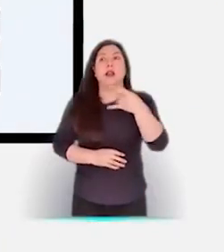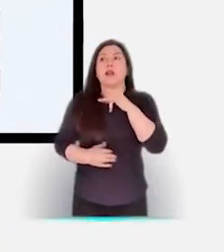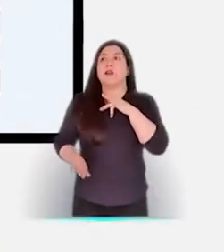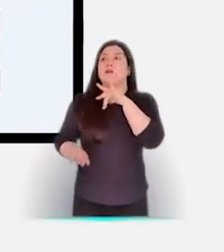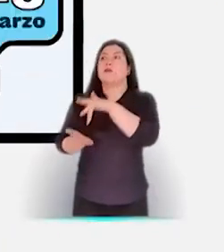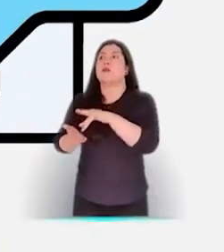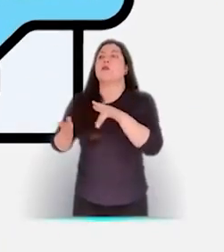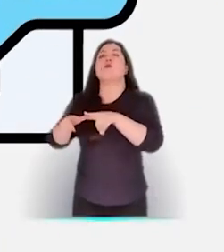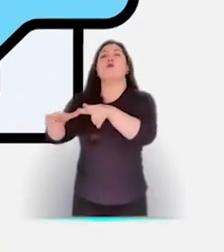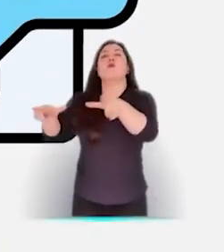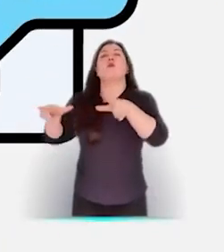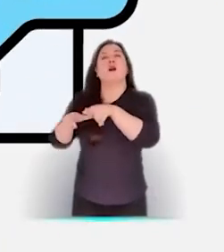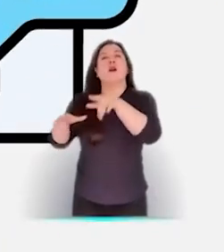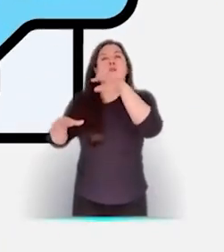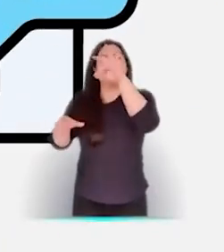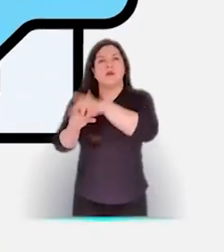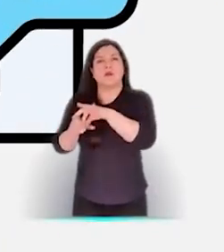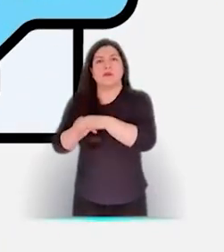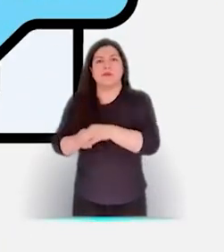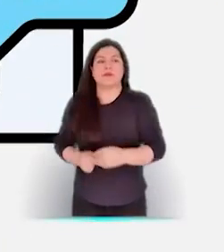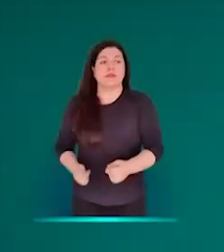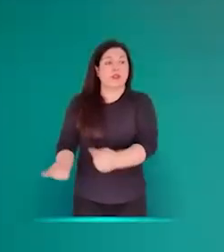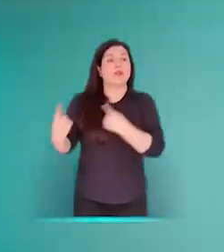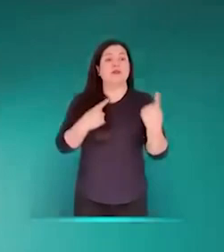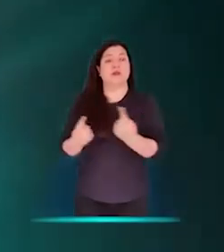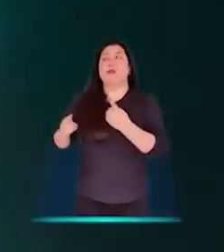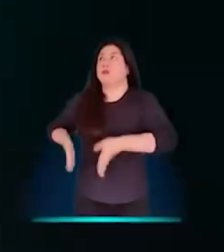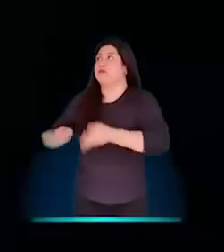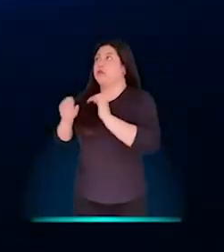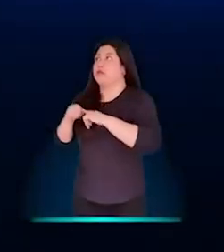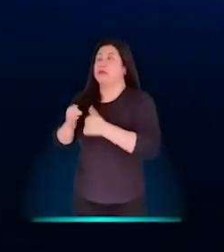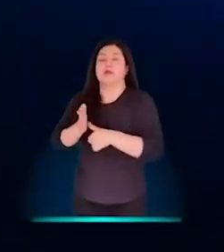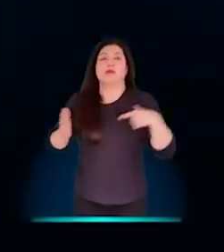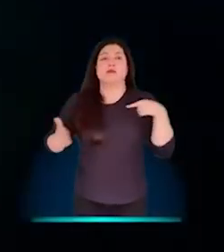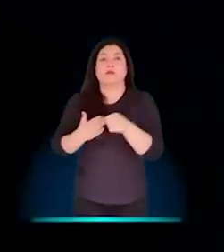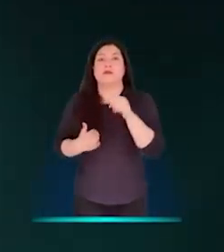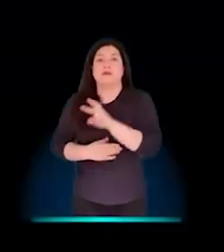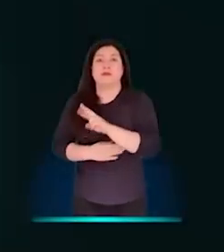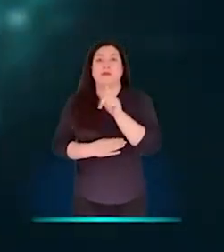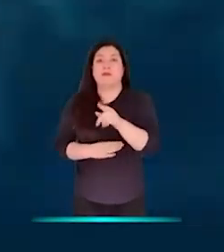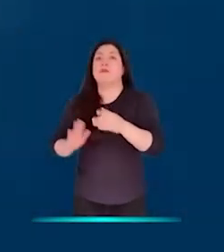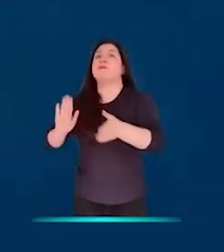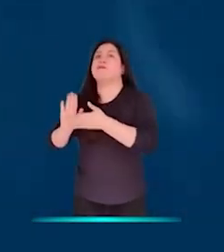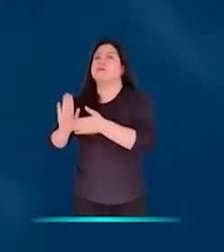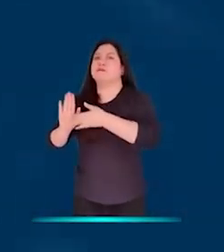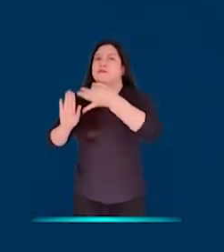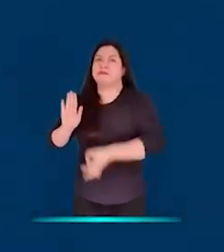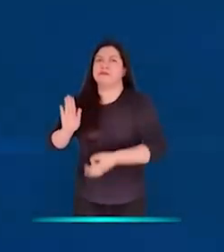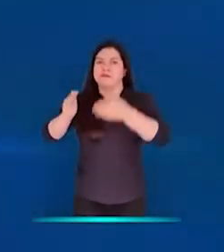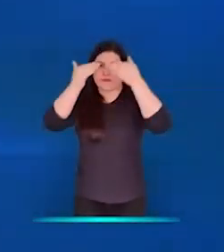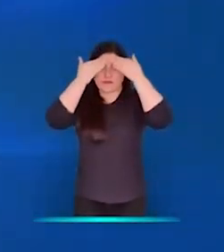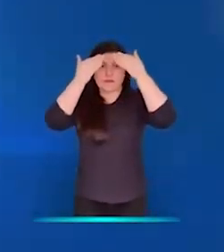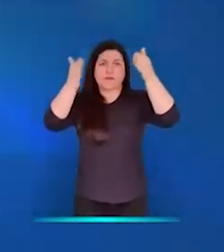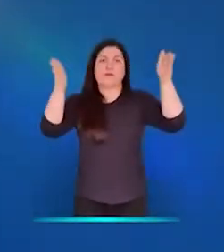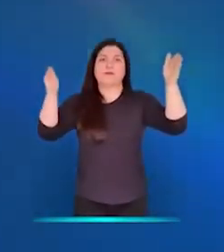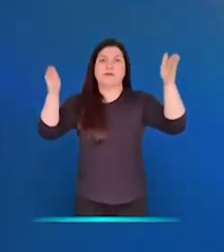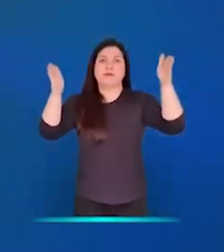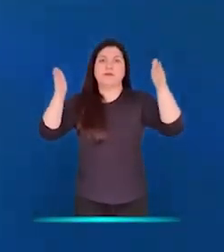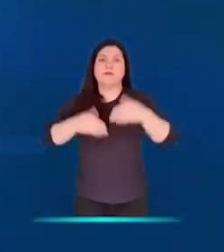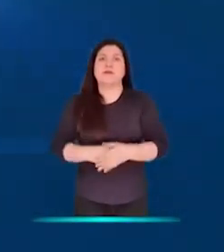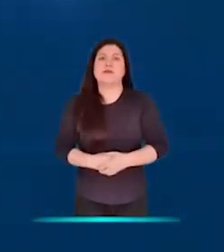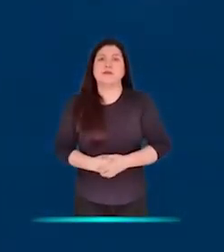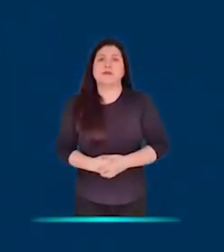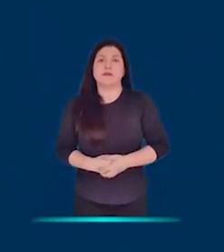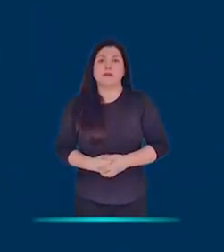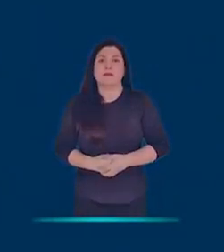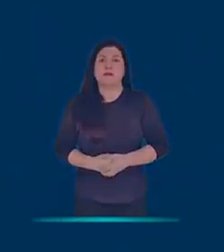simulacros de escrutinios y simulacros también de digitalización de actas. Plenas garantías para todas las fuerzas políticas, organismos de control nos